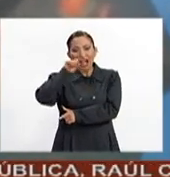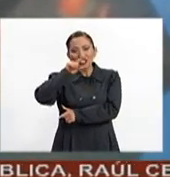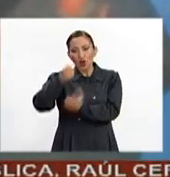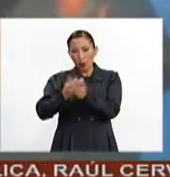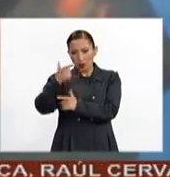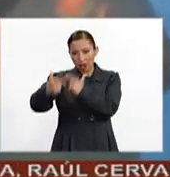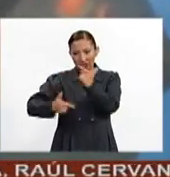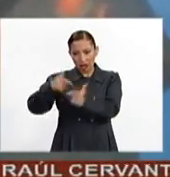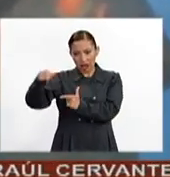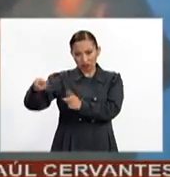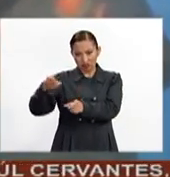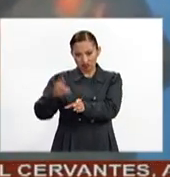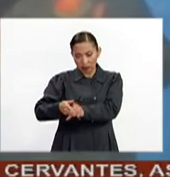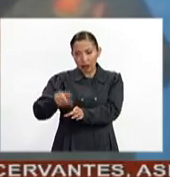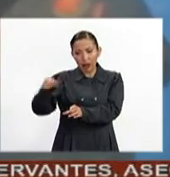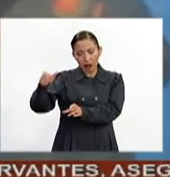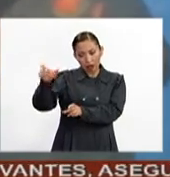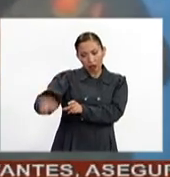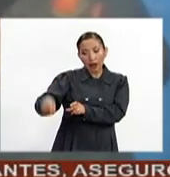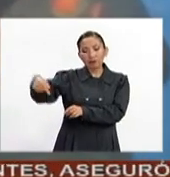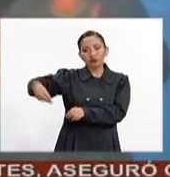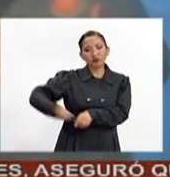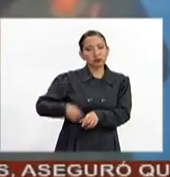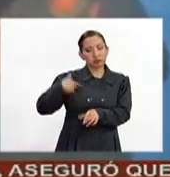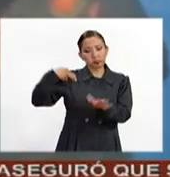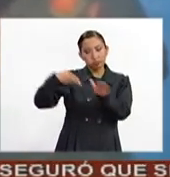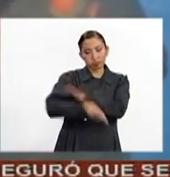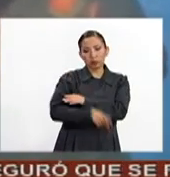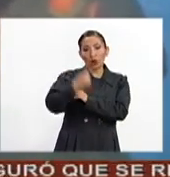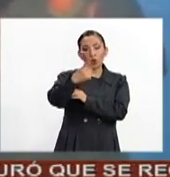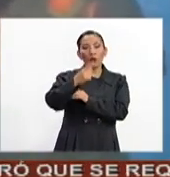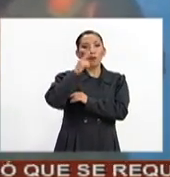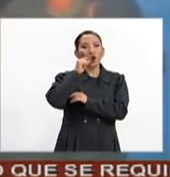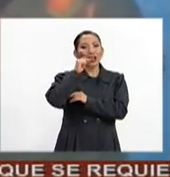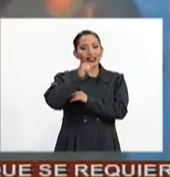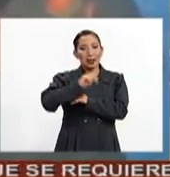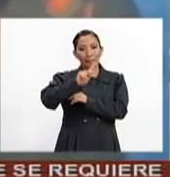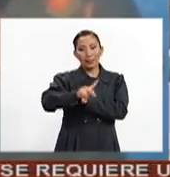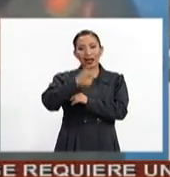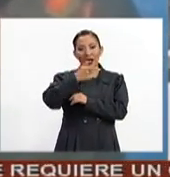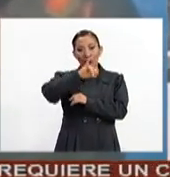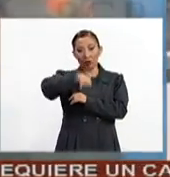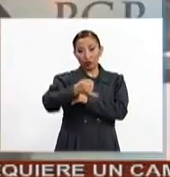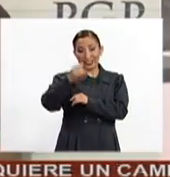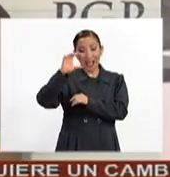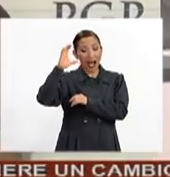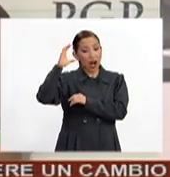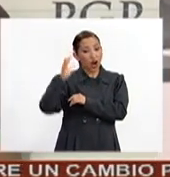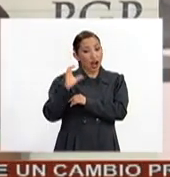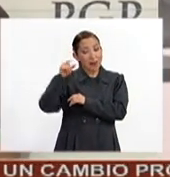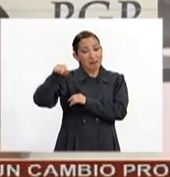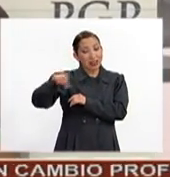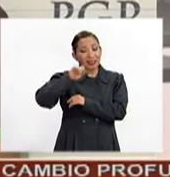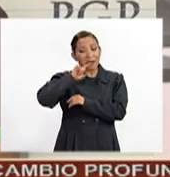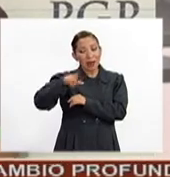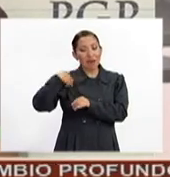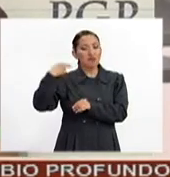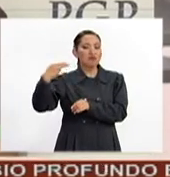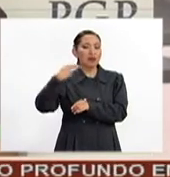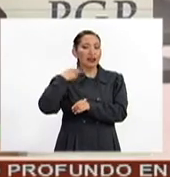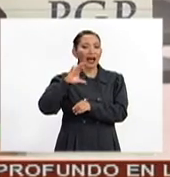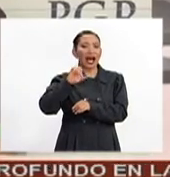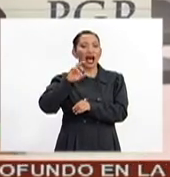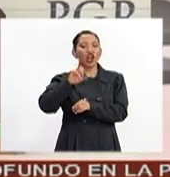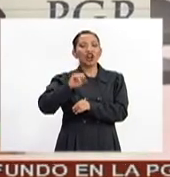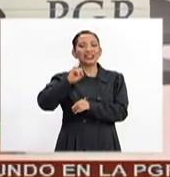Nueva Generación. Al sospechoso se le atribuyen los homicidios de un agente de la Procuraduría de Justicia de Colima, así como la ejecución de